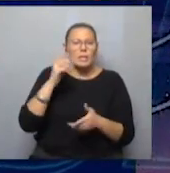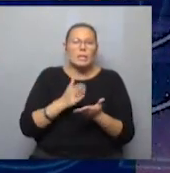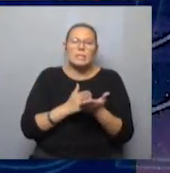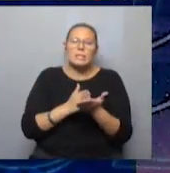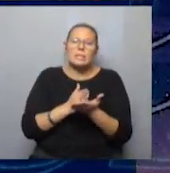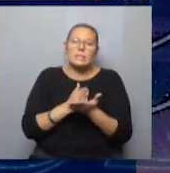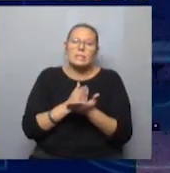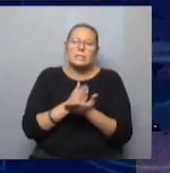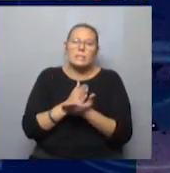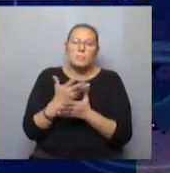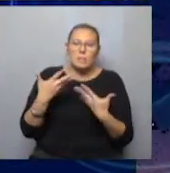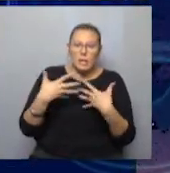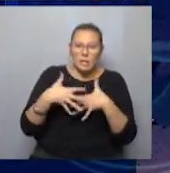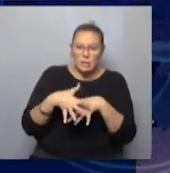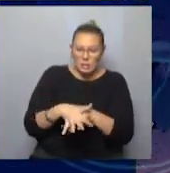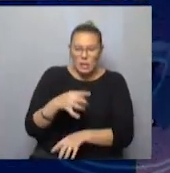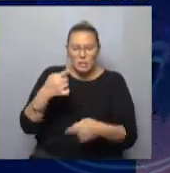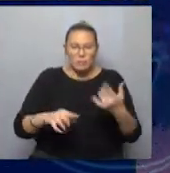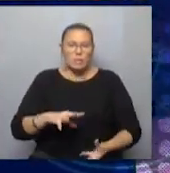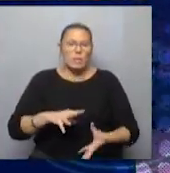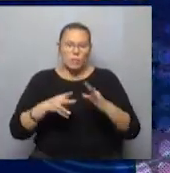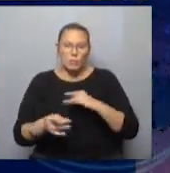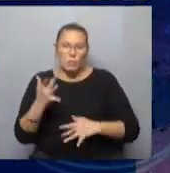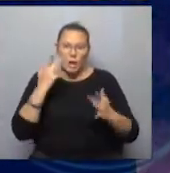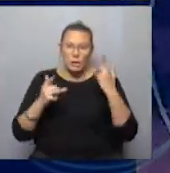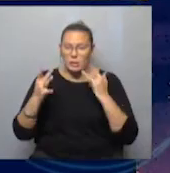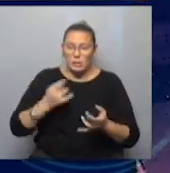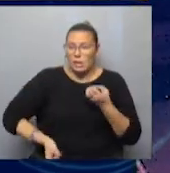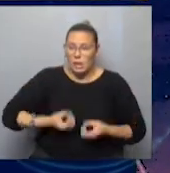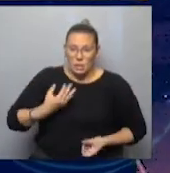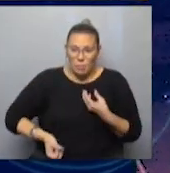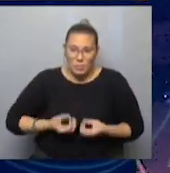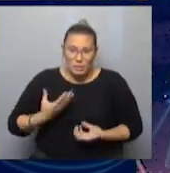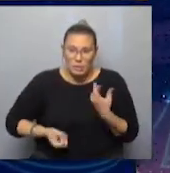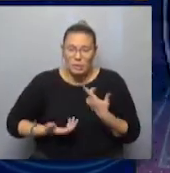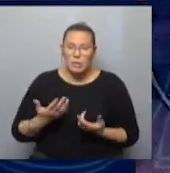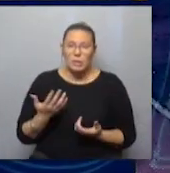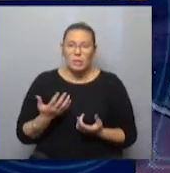estar integrando distintos lenguajes artísticos y también